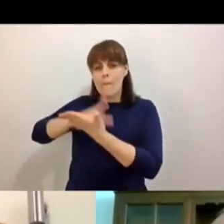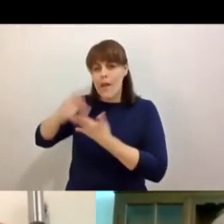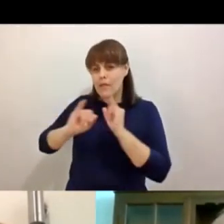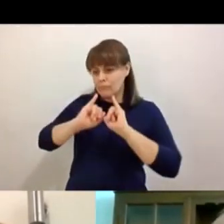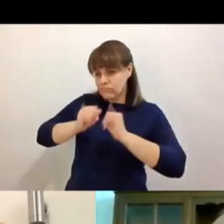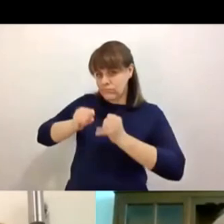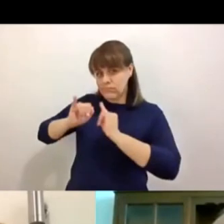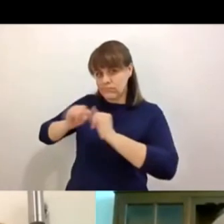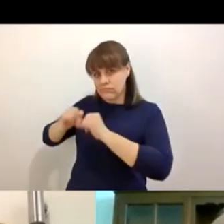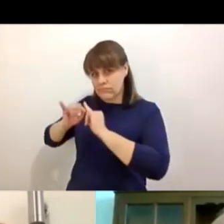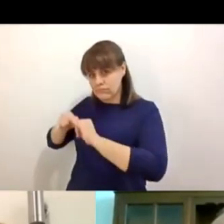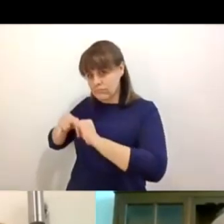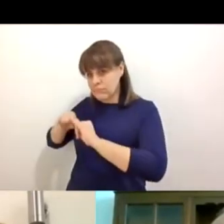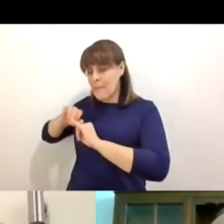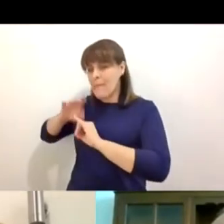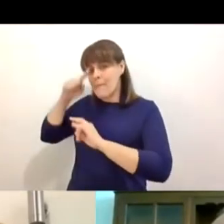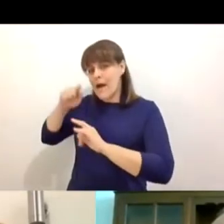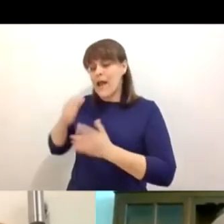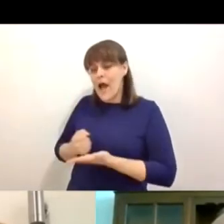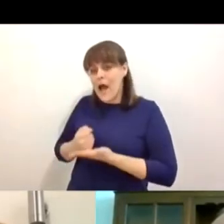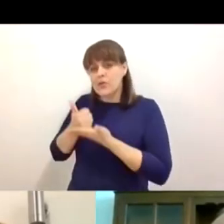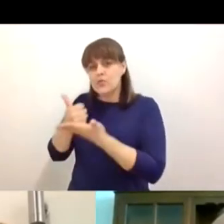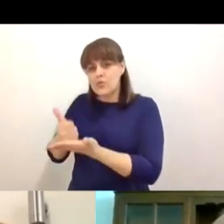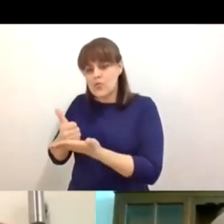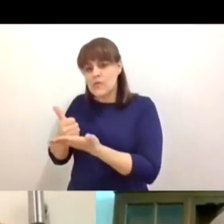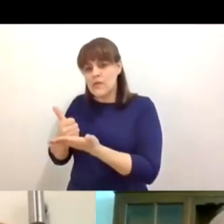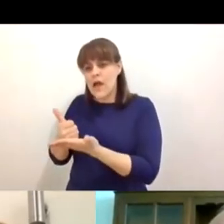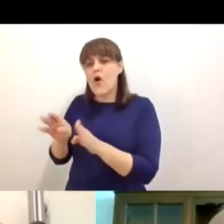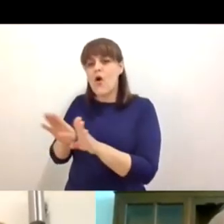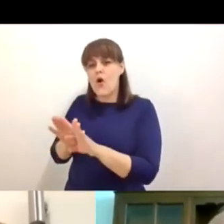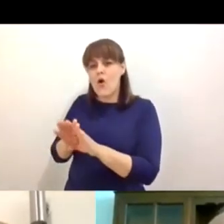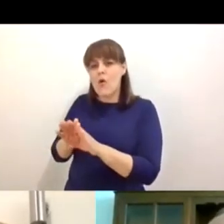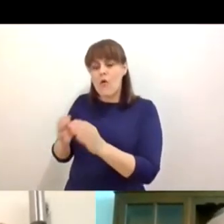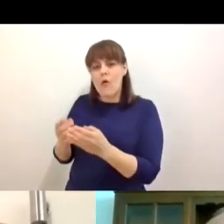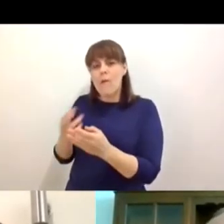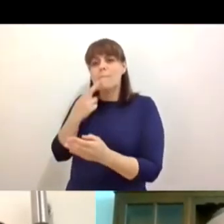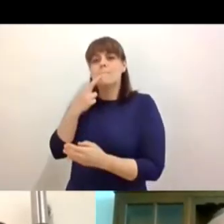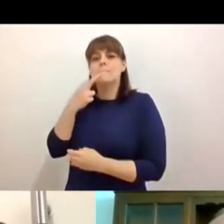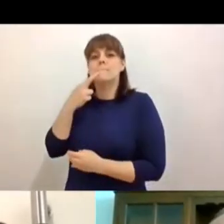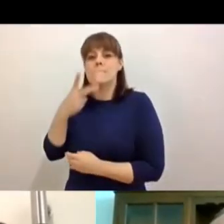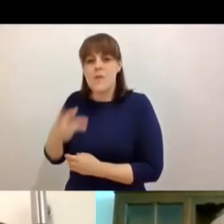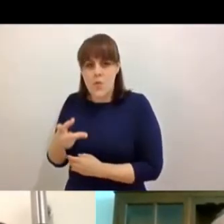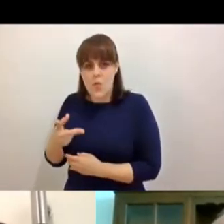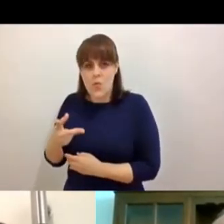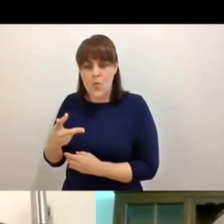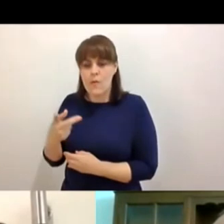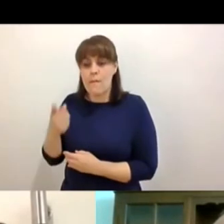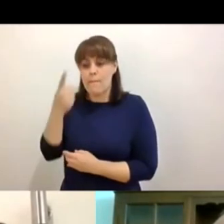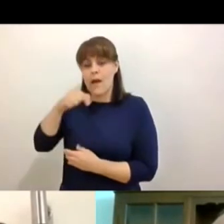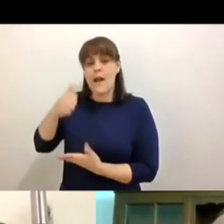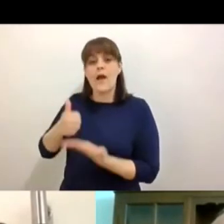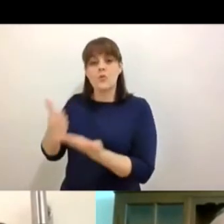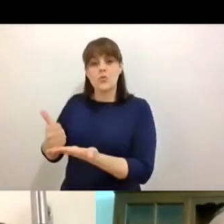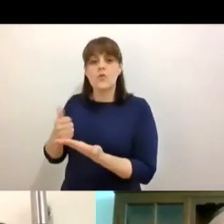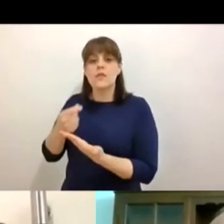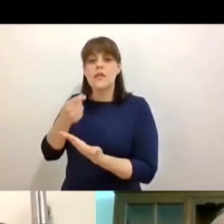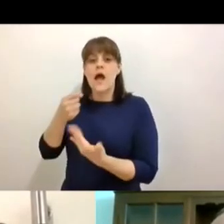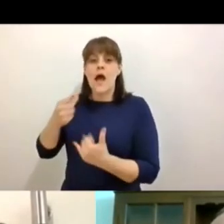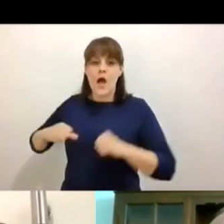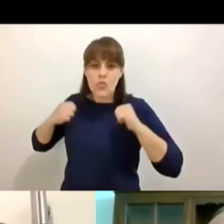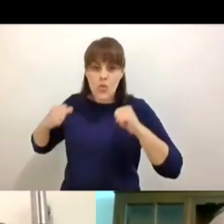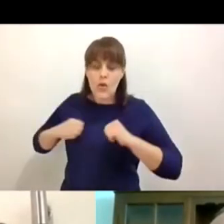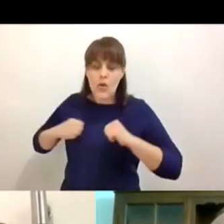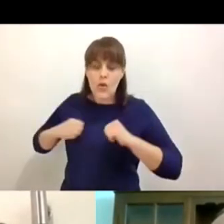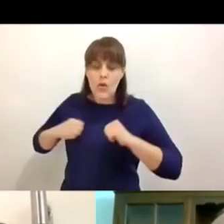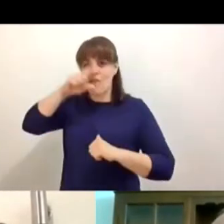aspectos, fortalecer los tratamientos de sentencia en los niños, en los adolescentes que han infringido la ley penal, y que por supuesto hemos obtenido